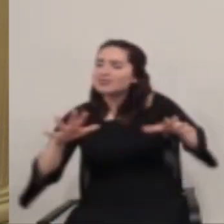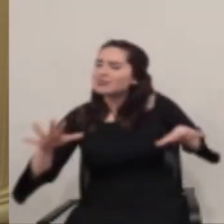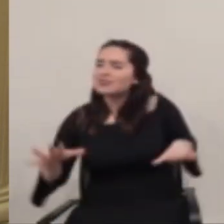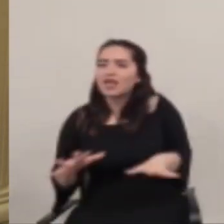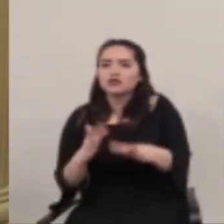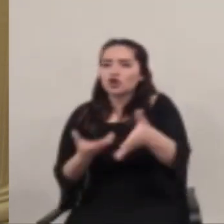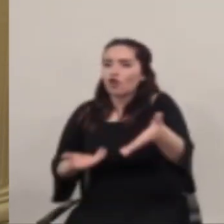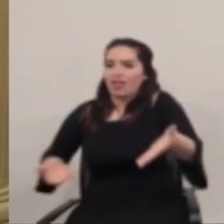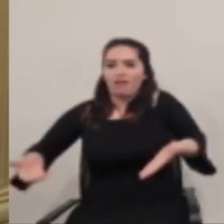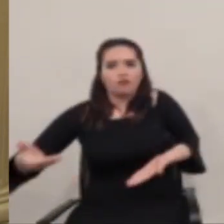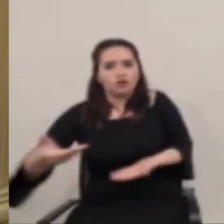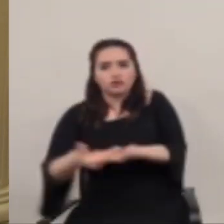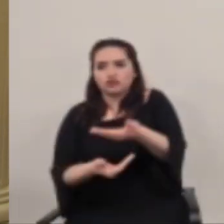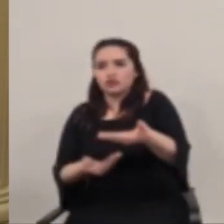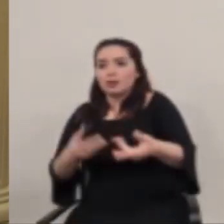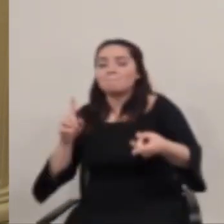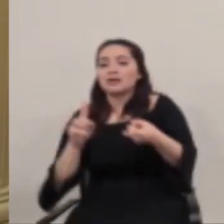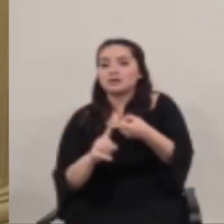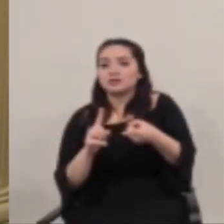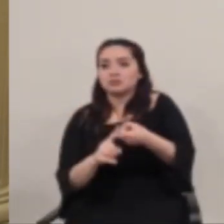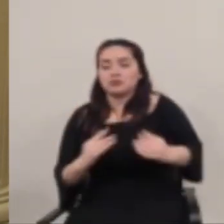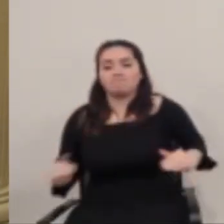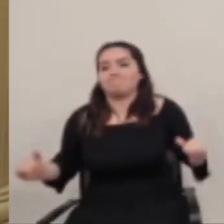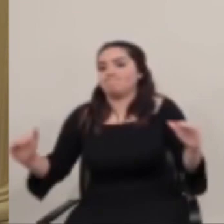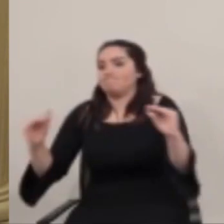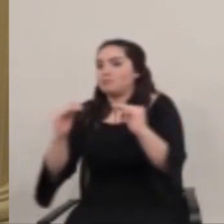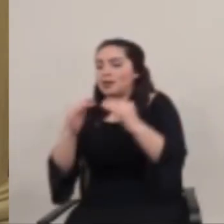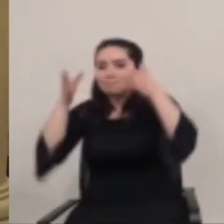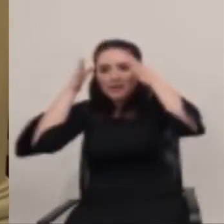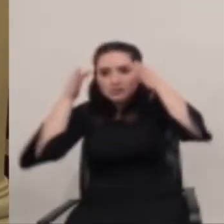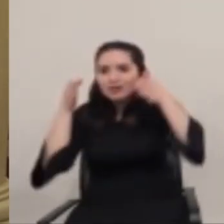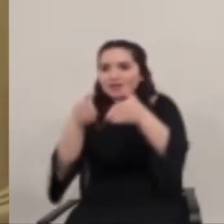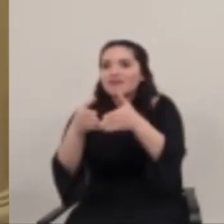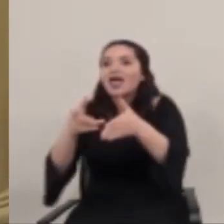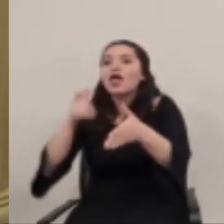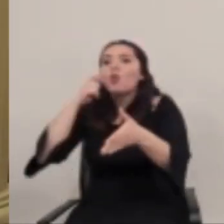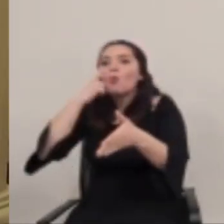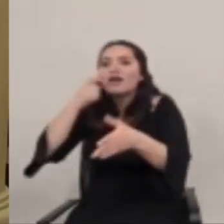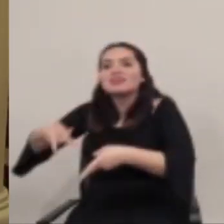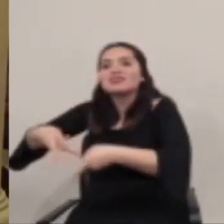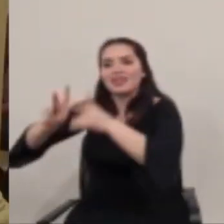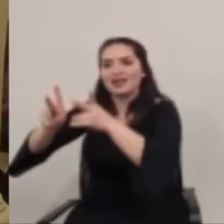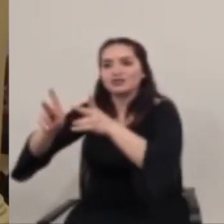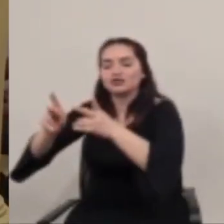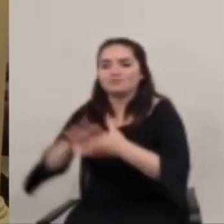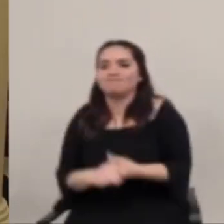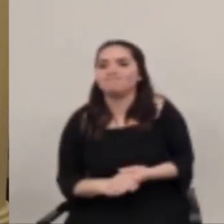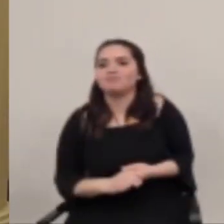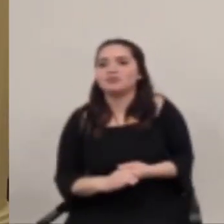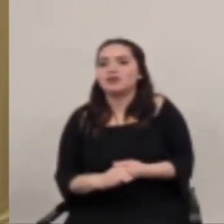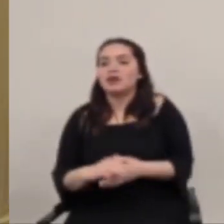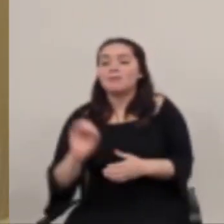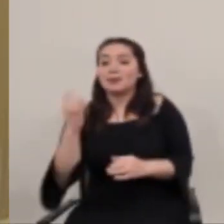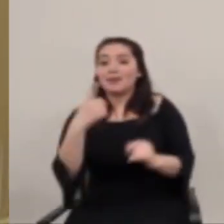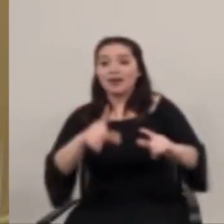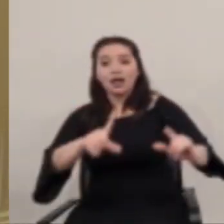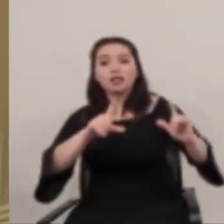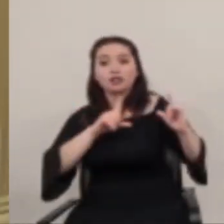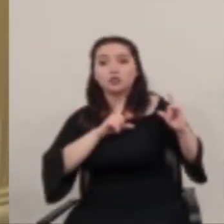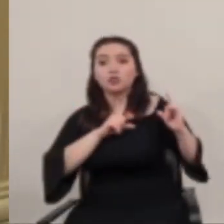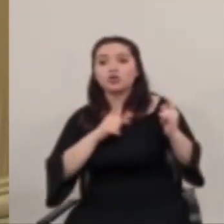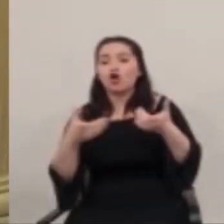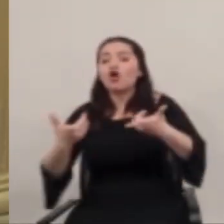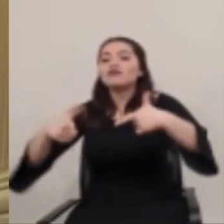elaboración participativa, transversal y con perspectiva de derechos humanos que involucró a la Dirección de Pregrado, la Oficina de Equidad